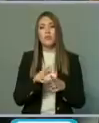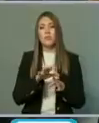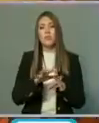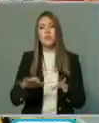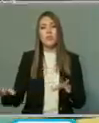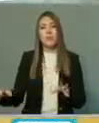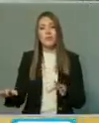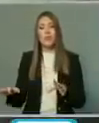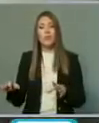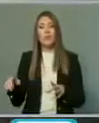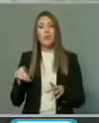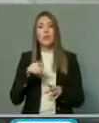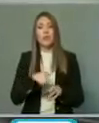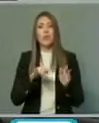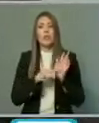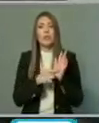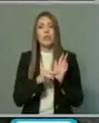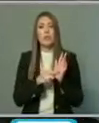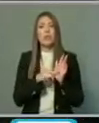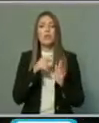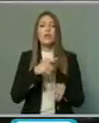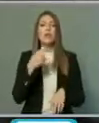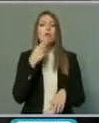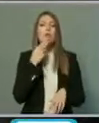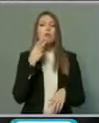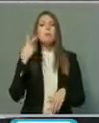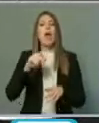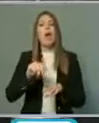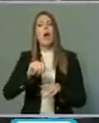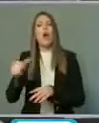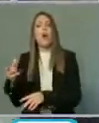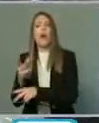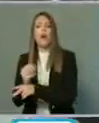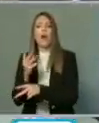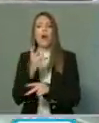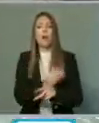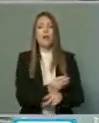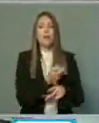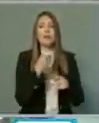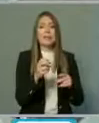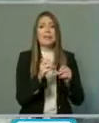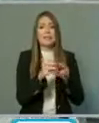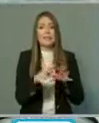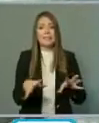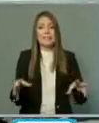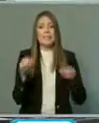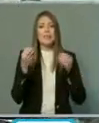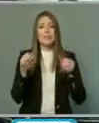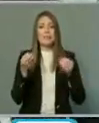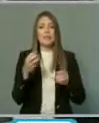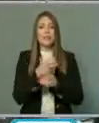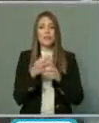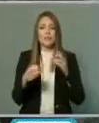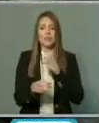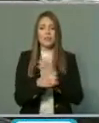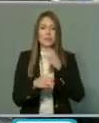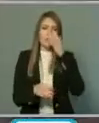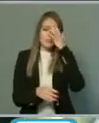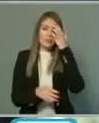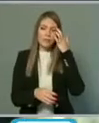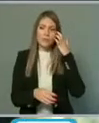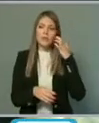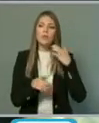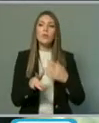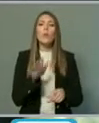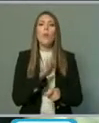con servicio de esos relojes lo utilizamos para otros. Por eso el montón aquí de... ¿Cuáles son los